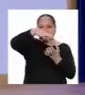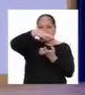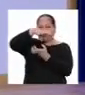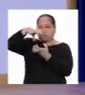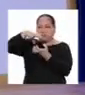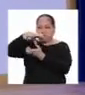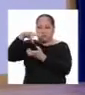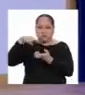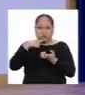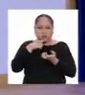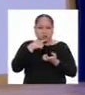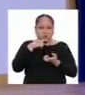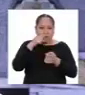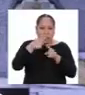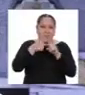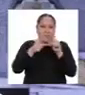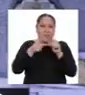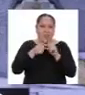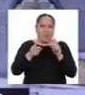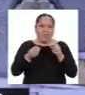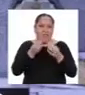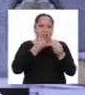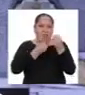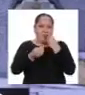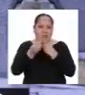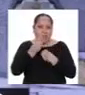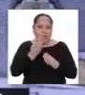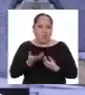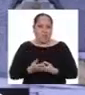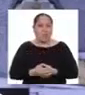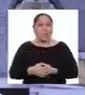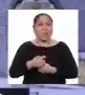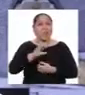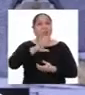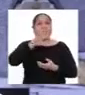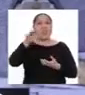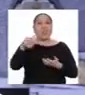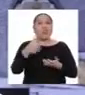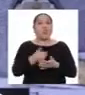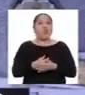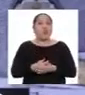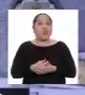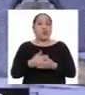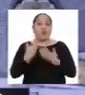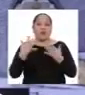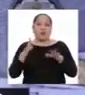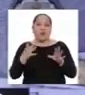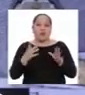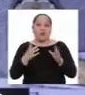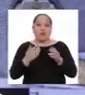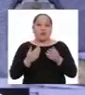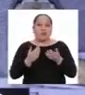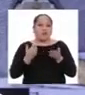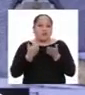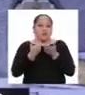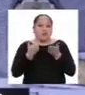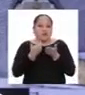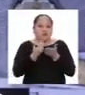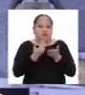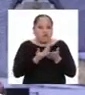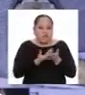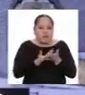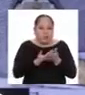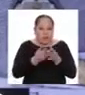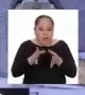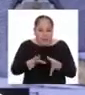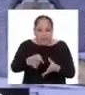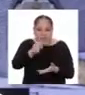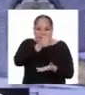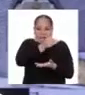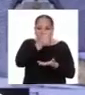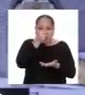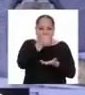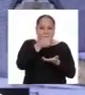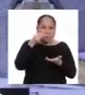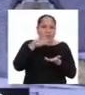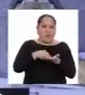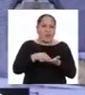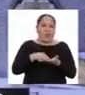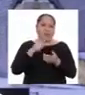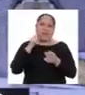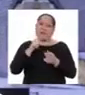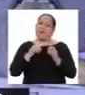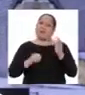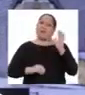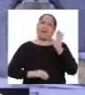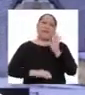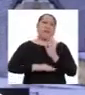variados para nuestra nutrición. Y todo fresco, de primera calidad. Ahí de arranque ya tenemos ventajas sobre